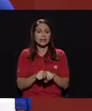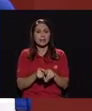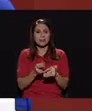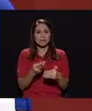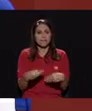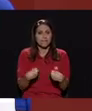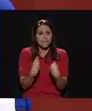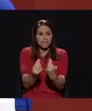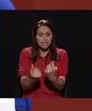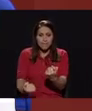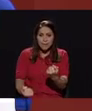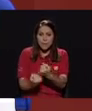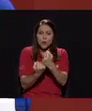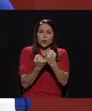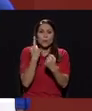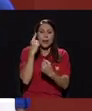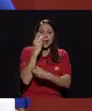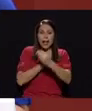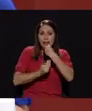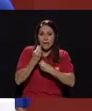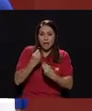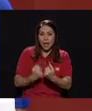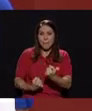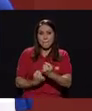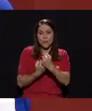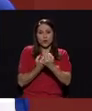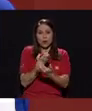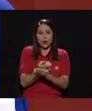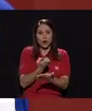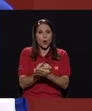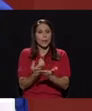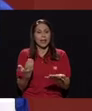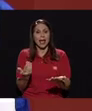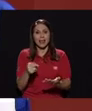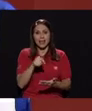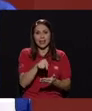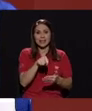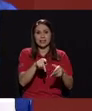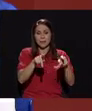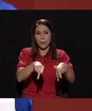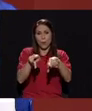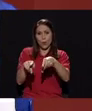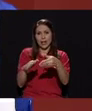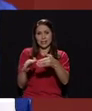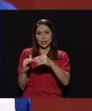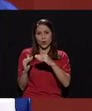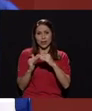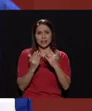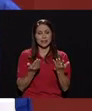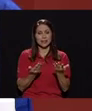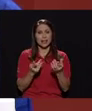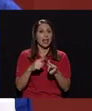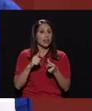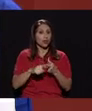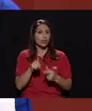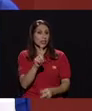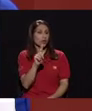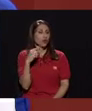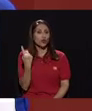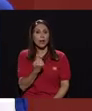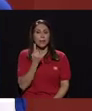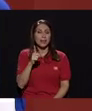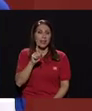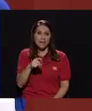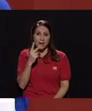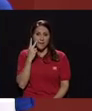la parte alimenticia y a la parte también ahora económica de estas poblaciones. Entonces, no